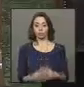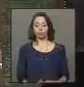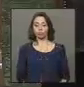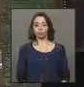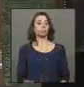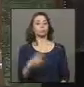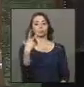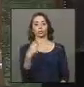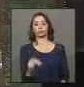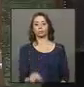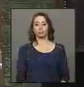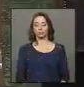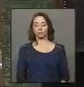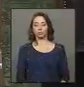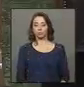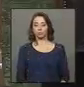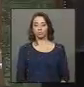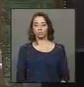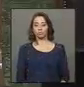No hay agua.